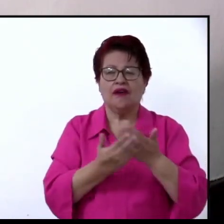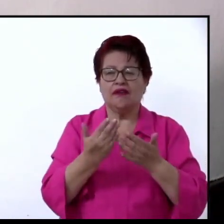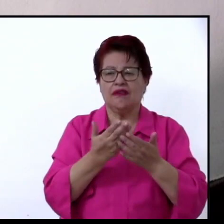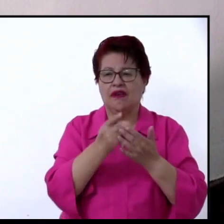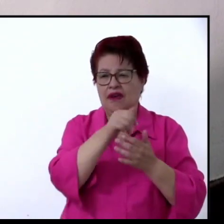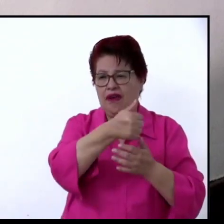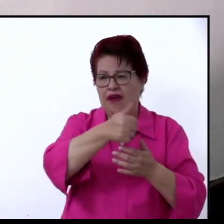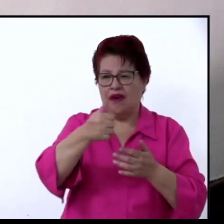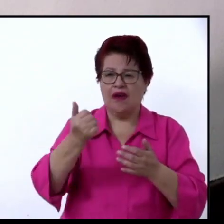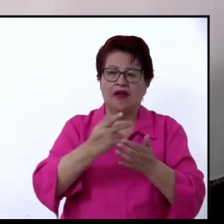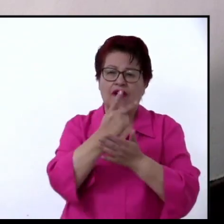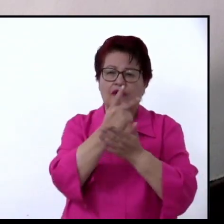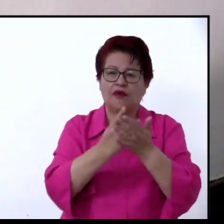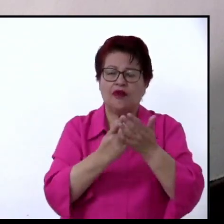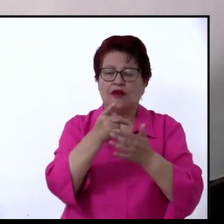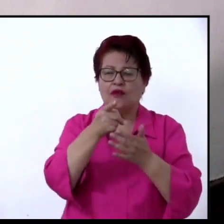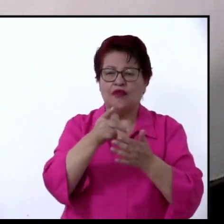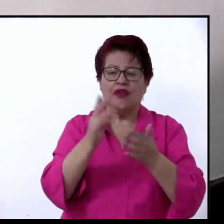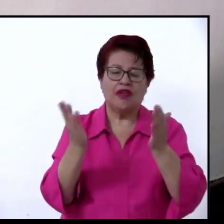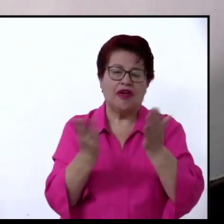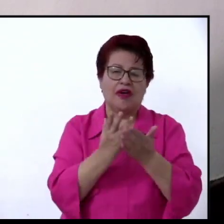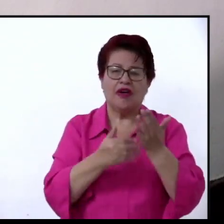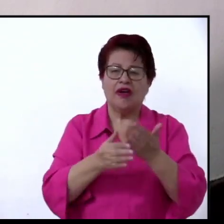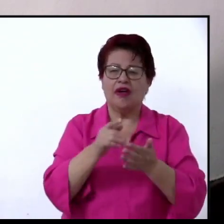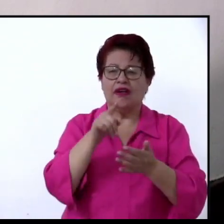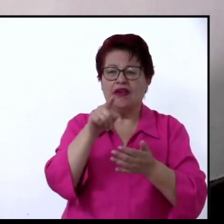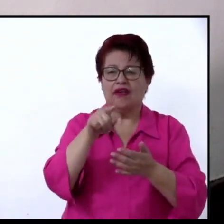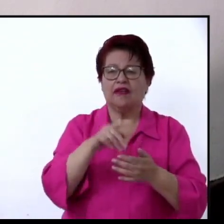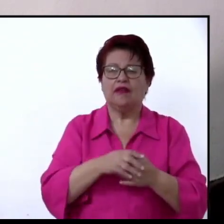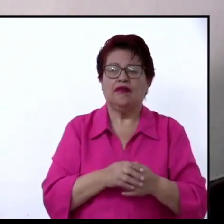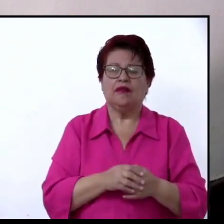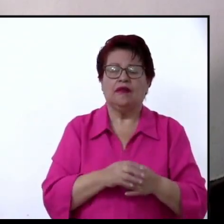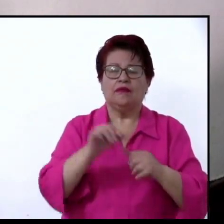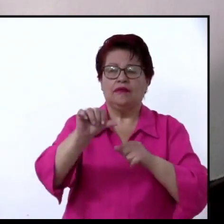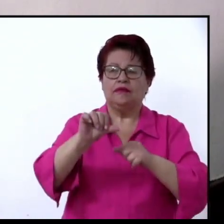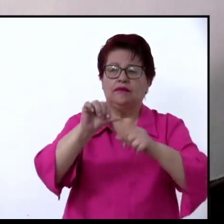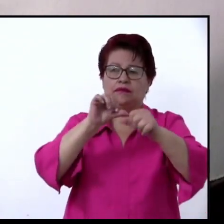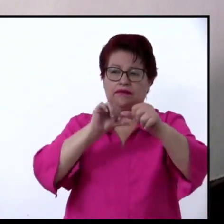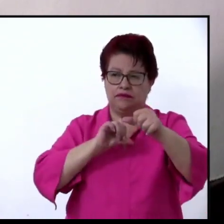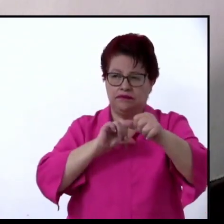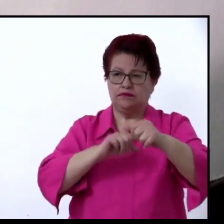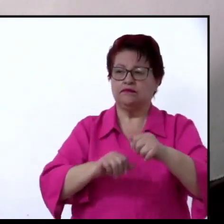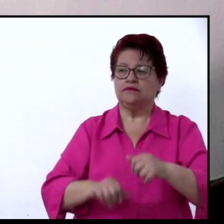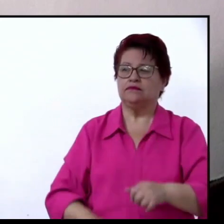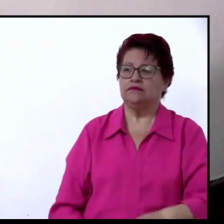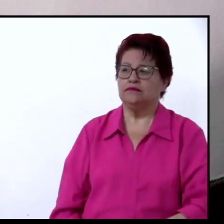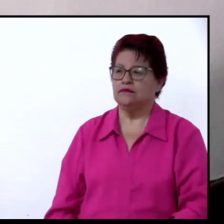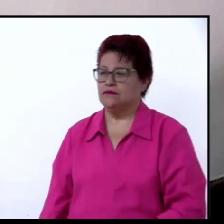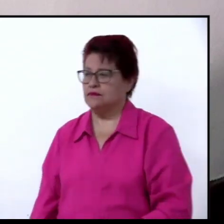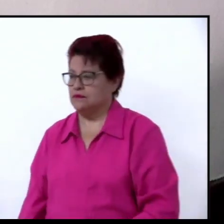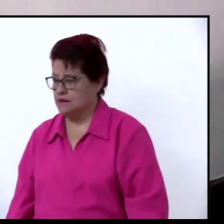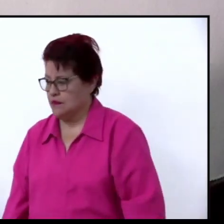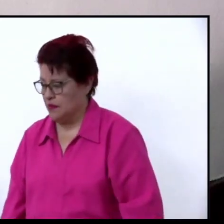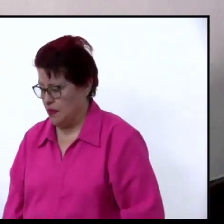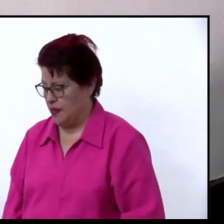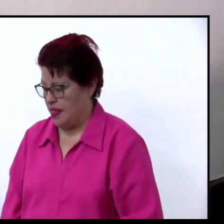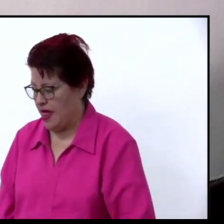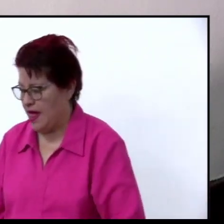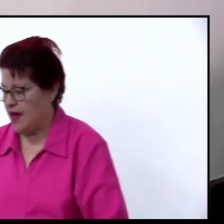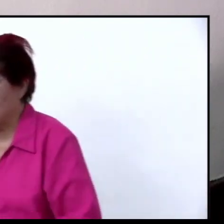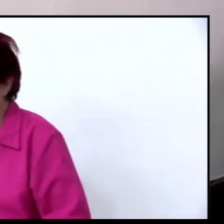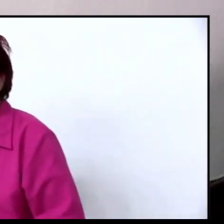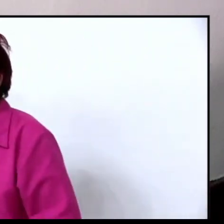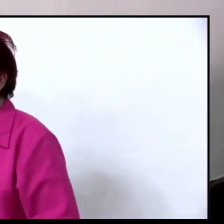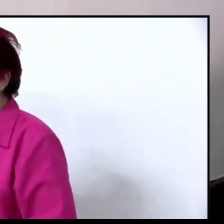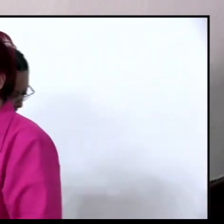en cada programa que usted ha llevado a cabo en su secretaría a cargo. La verdad es que